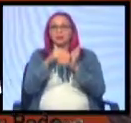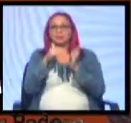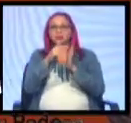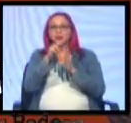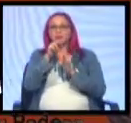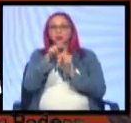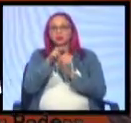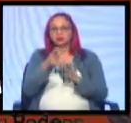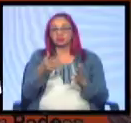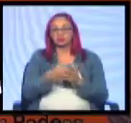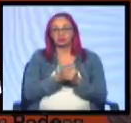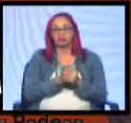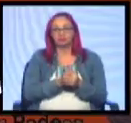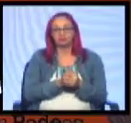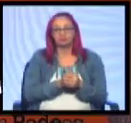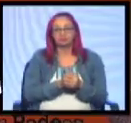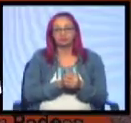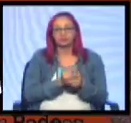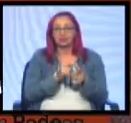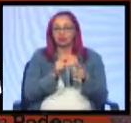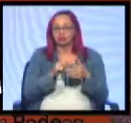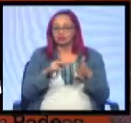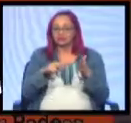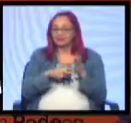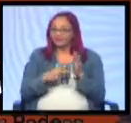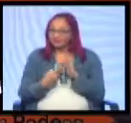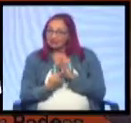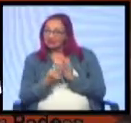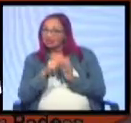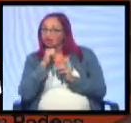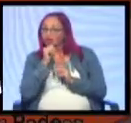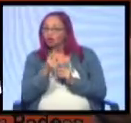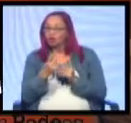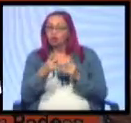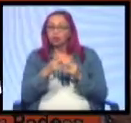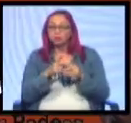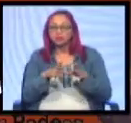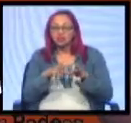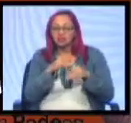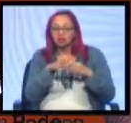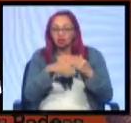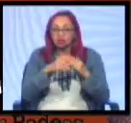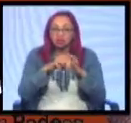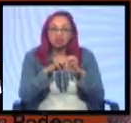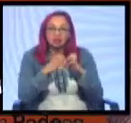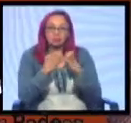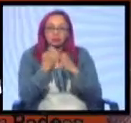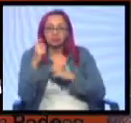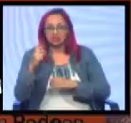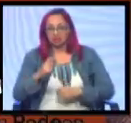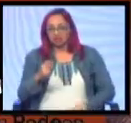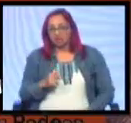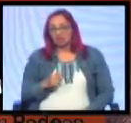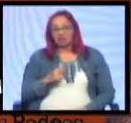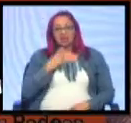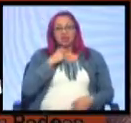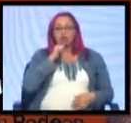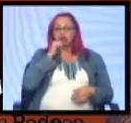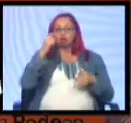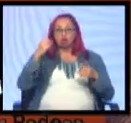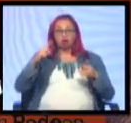millones de colones. Eso significa que no logramos adquirir todos los equipos que se requieran, que no